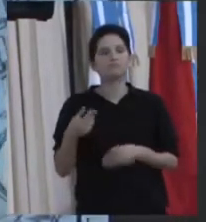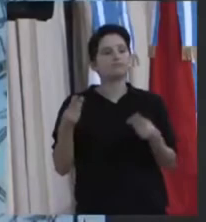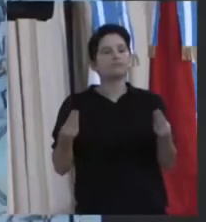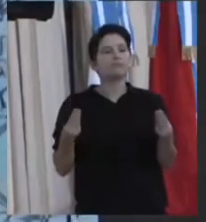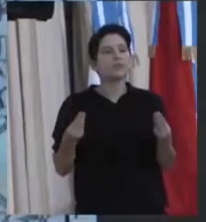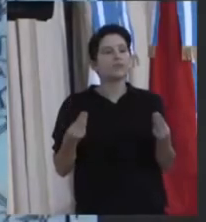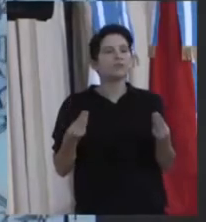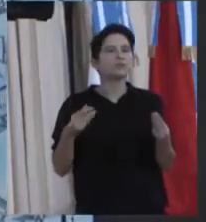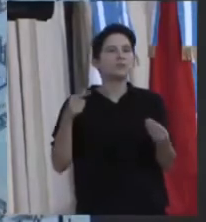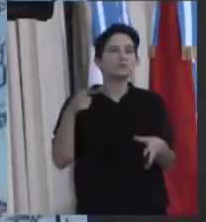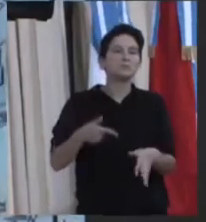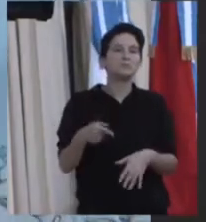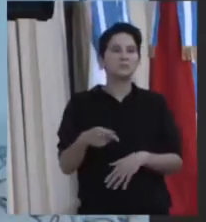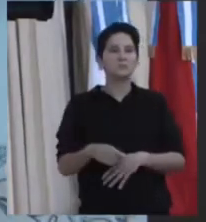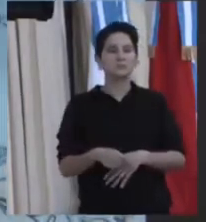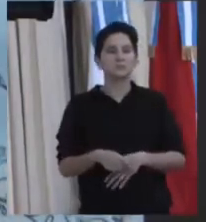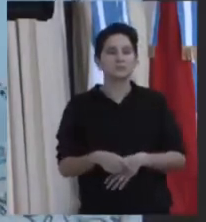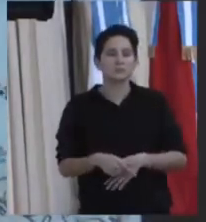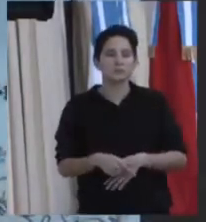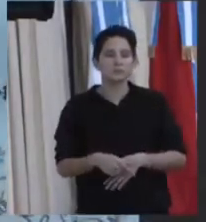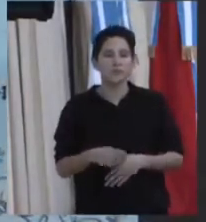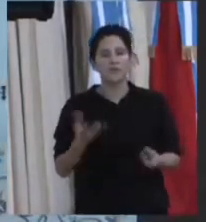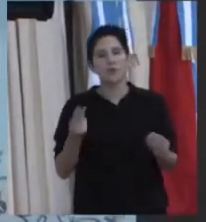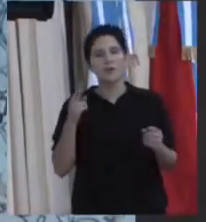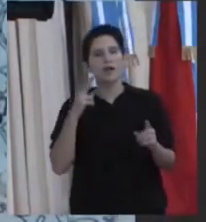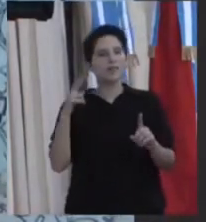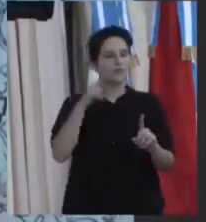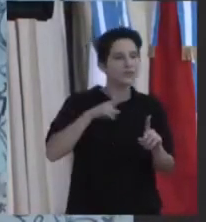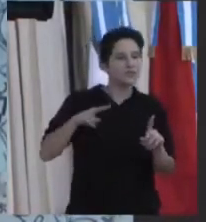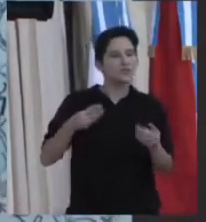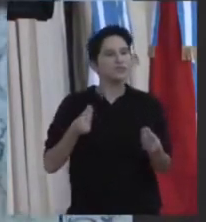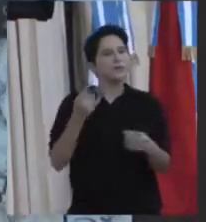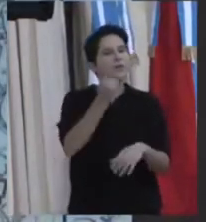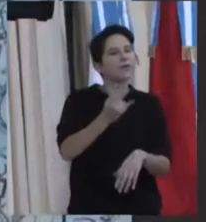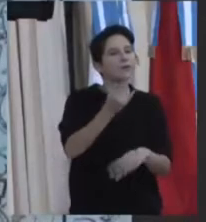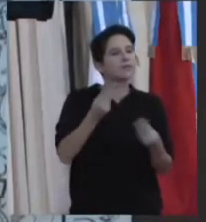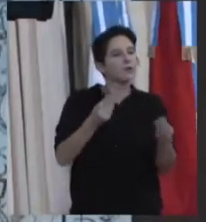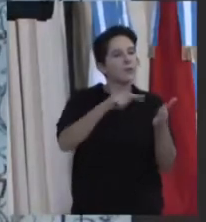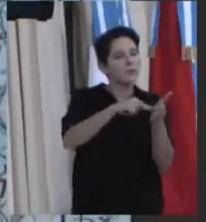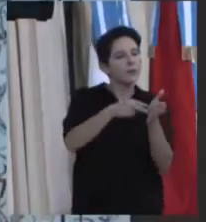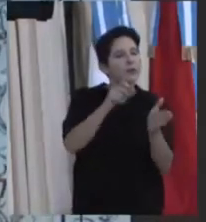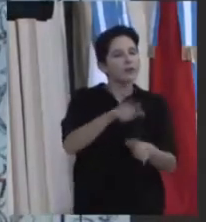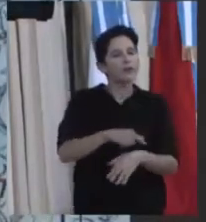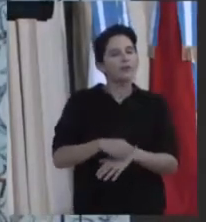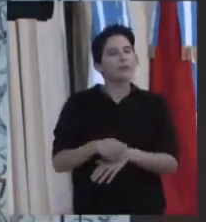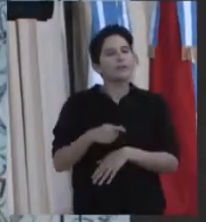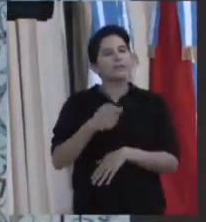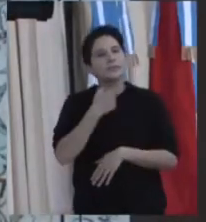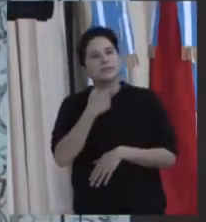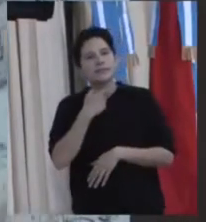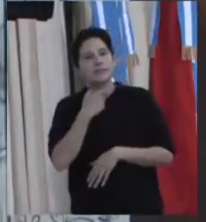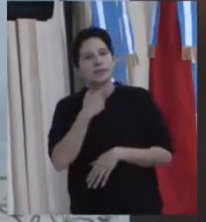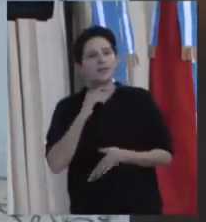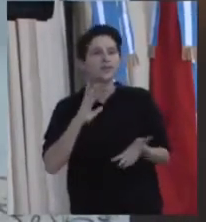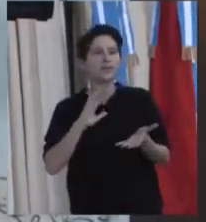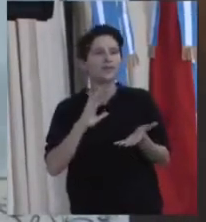lograr salir de ciertas visiones que siempre ven a la universidad como un problema y que tratan de